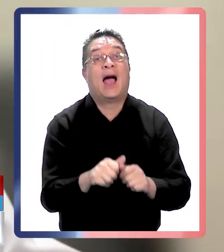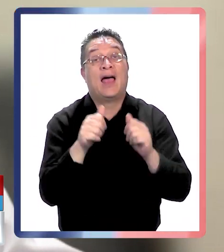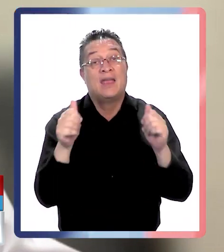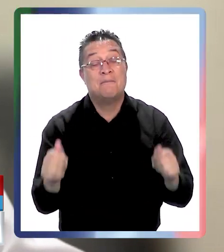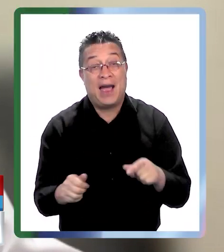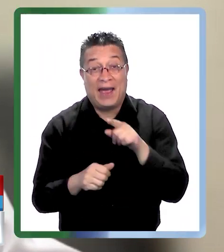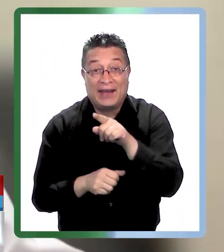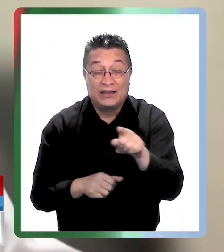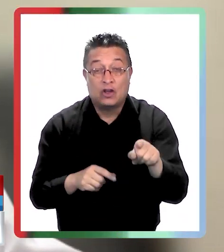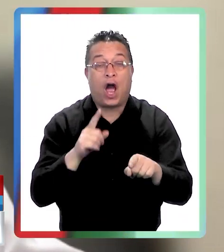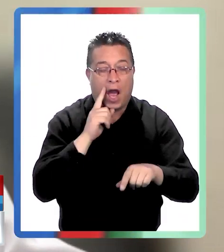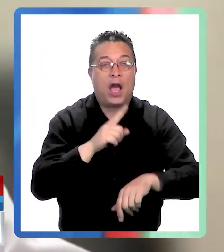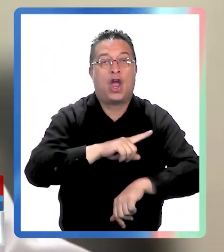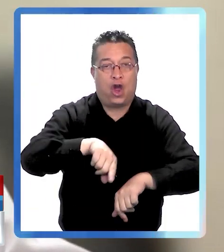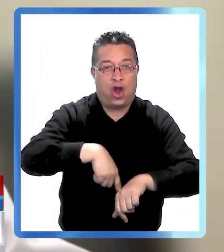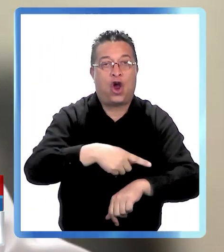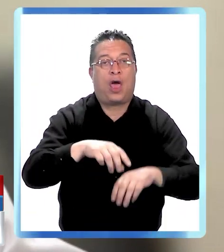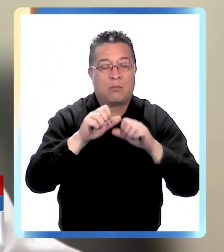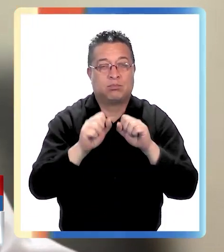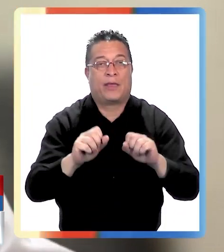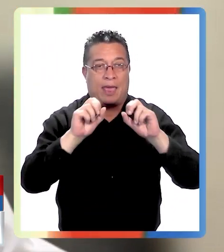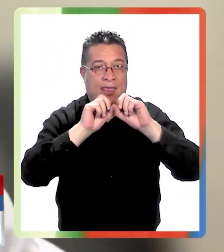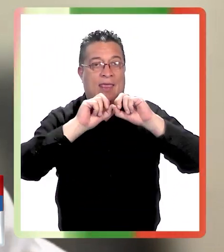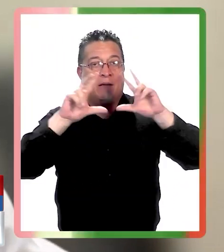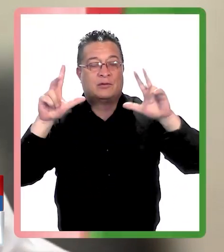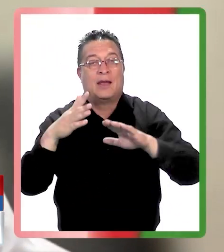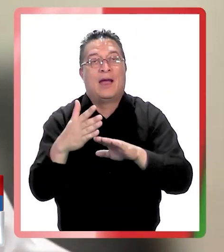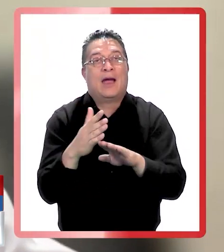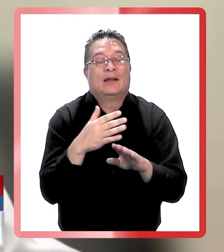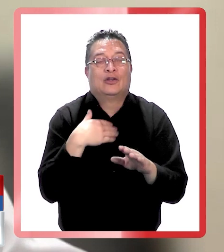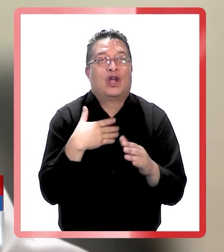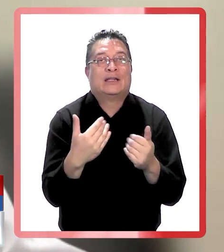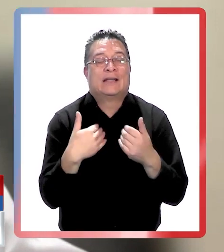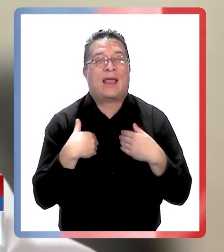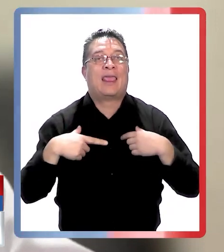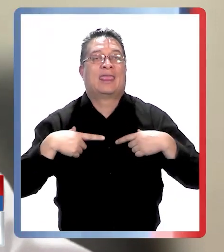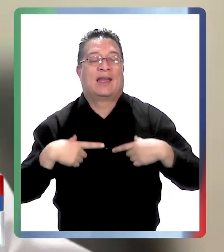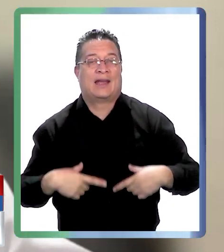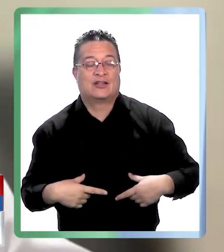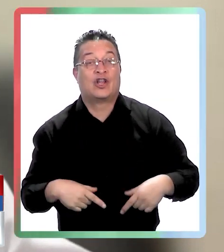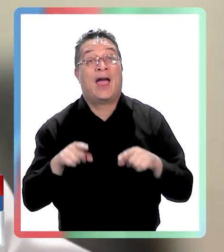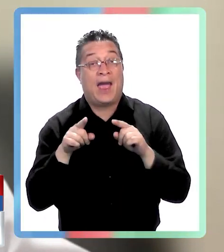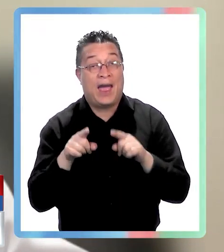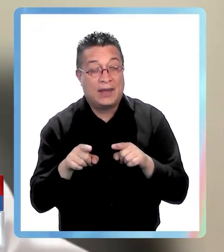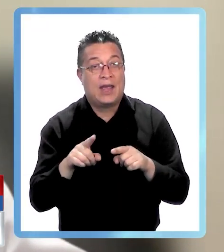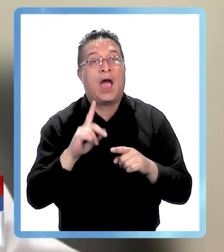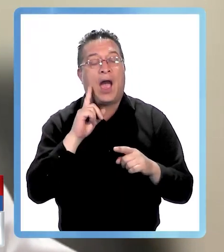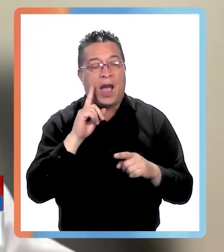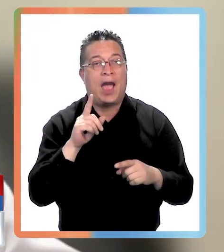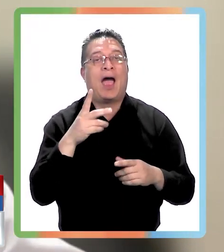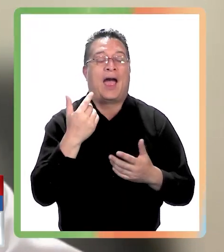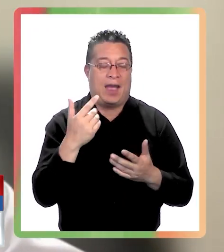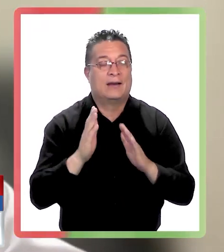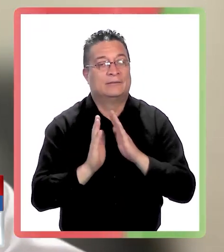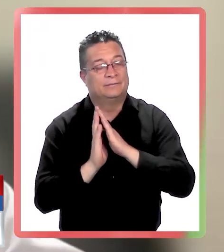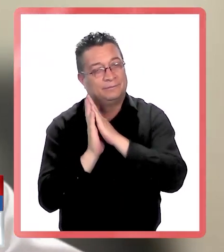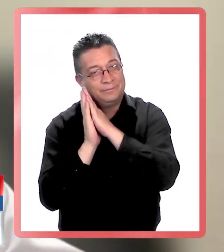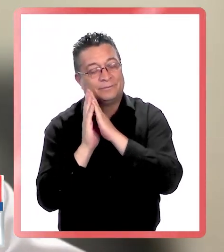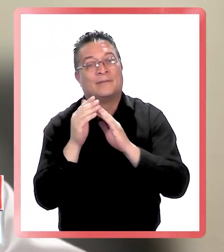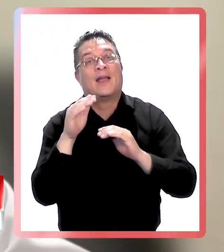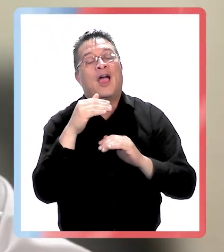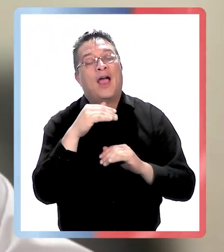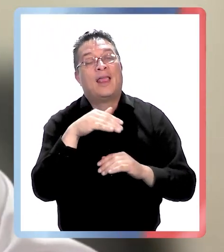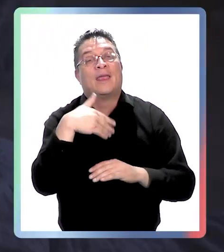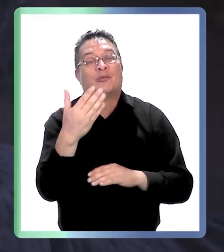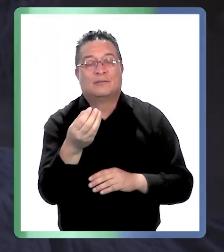ellos tienen cierta cantidad de horas que pueden permanecer despiertos antes de necesitar en el fondo un descanso, y es ahí donde se incorporan las siestas. De hecho, cuando